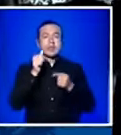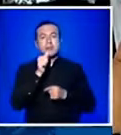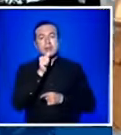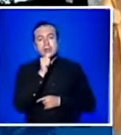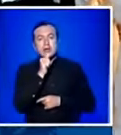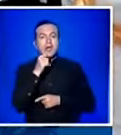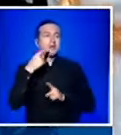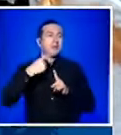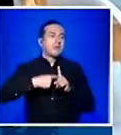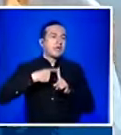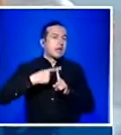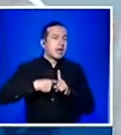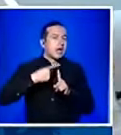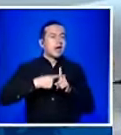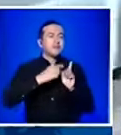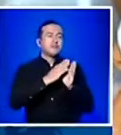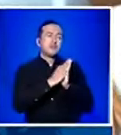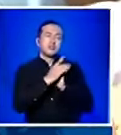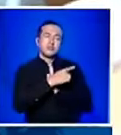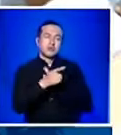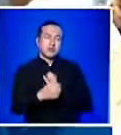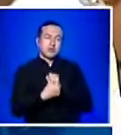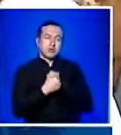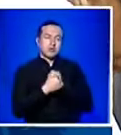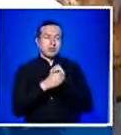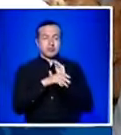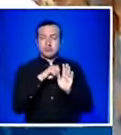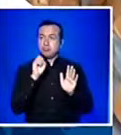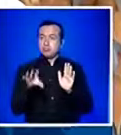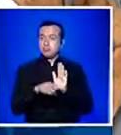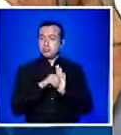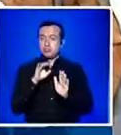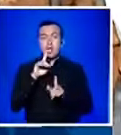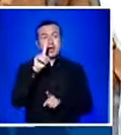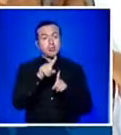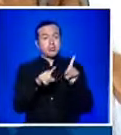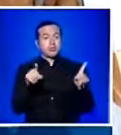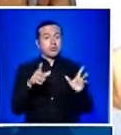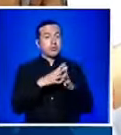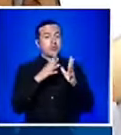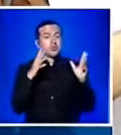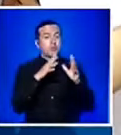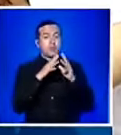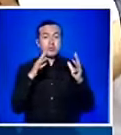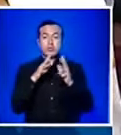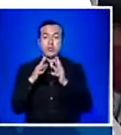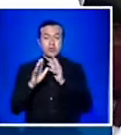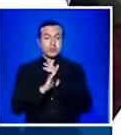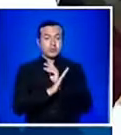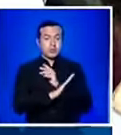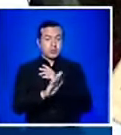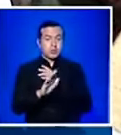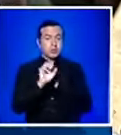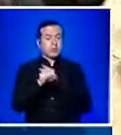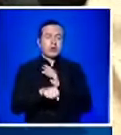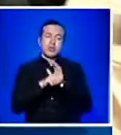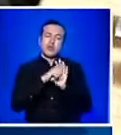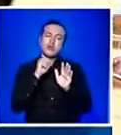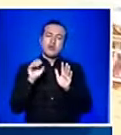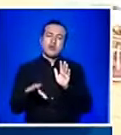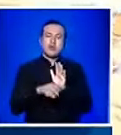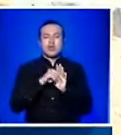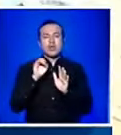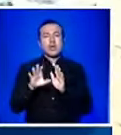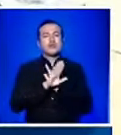mercados, centrales de abastos, les pedimos que ese excedente que tienen tal vez de producción, o si está en sus posibilidades, donen una parte de